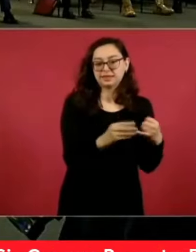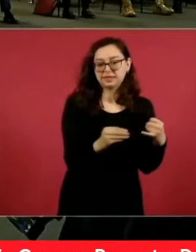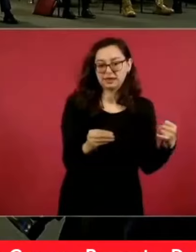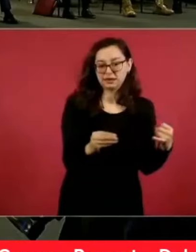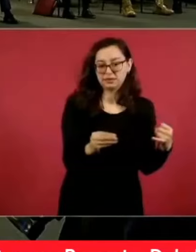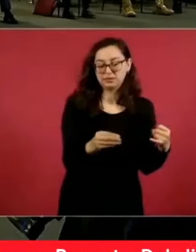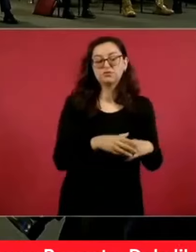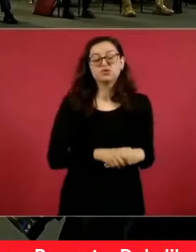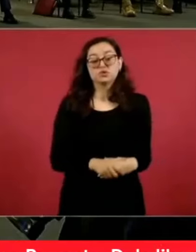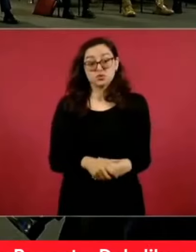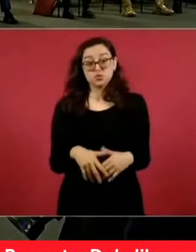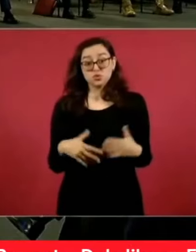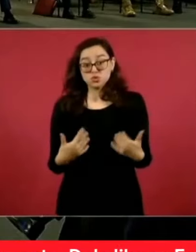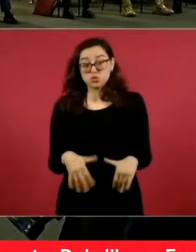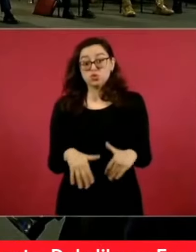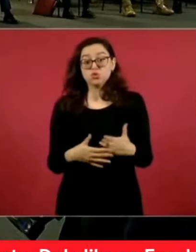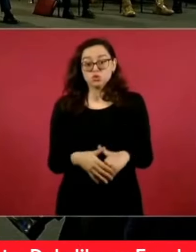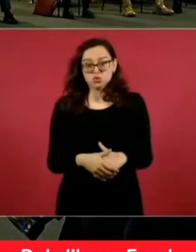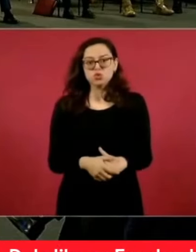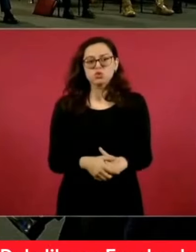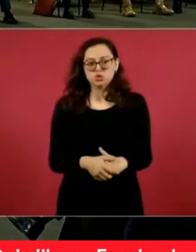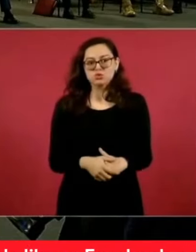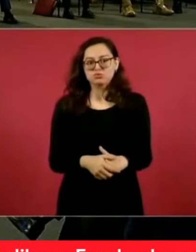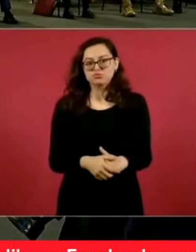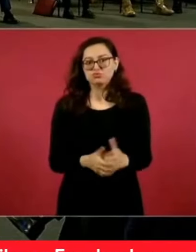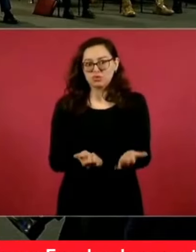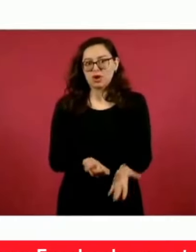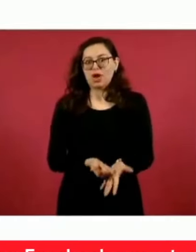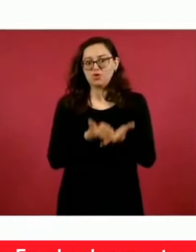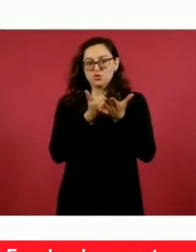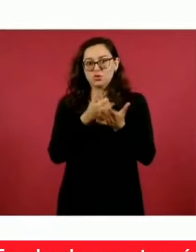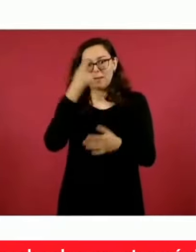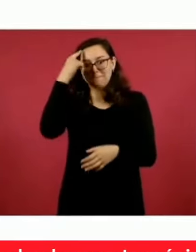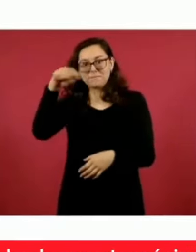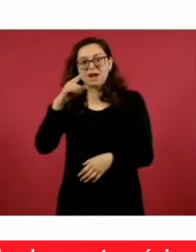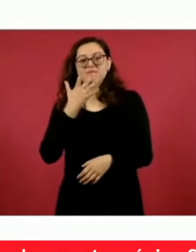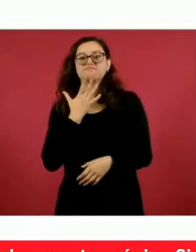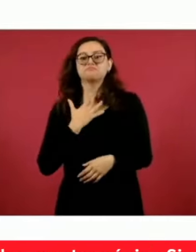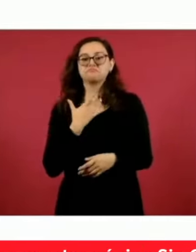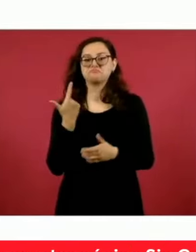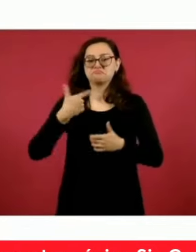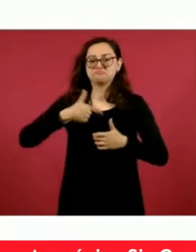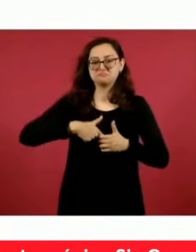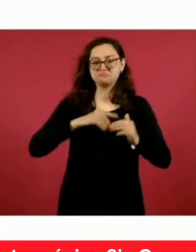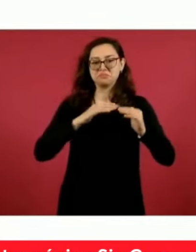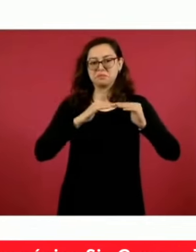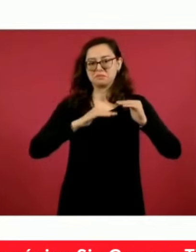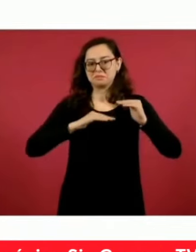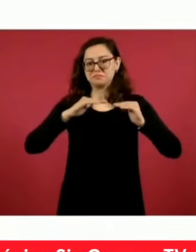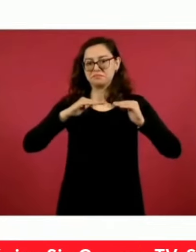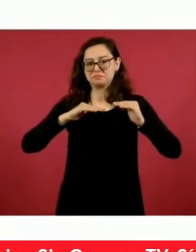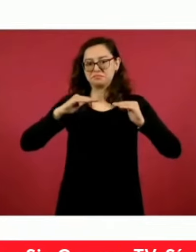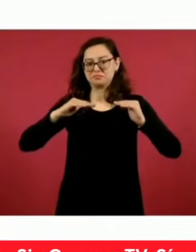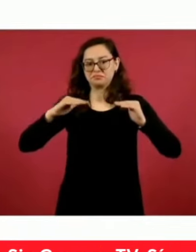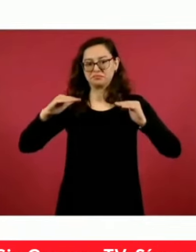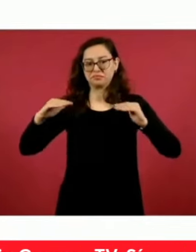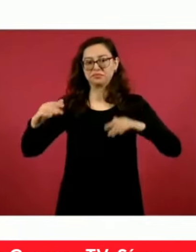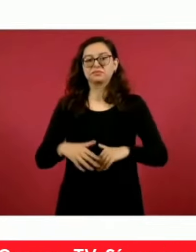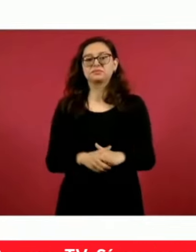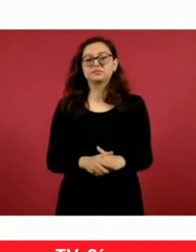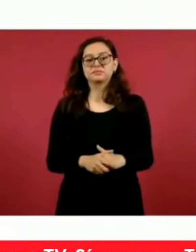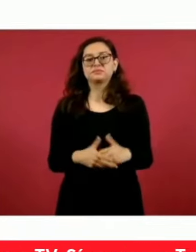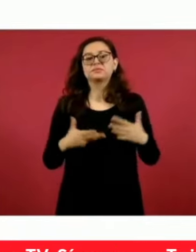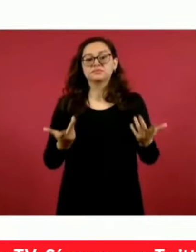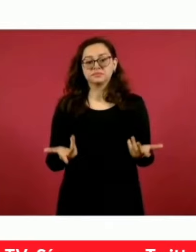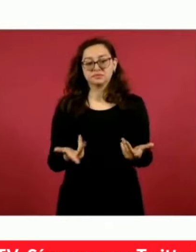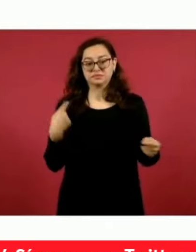luego en este en esta ocasión de manera muy estable en los precios de los combustibles para esta semana el precio promedio de